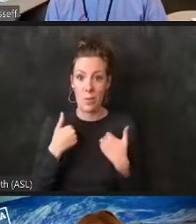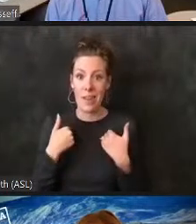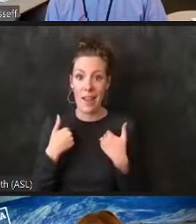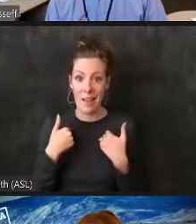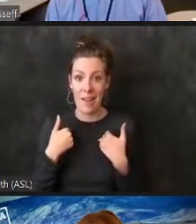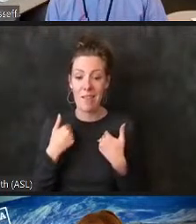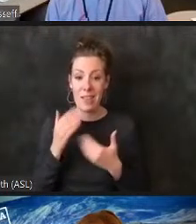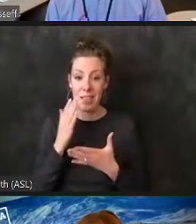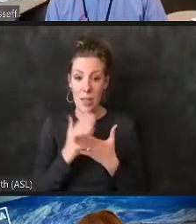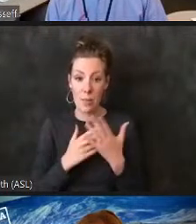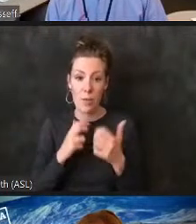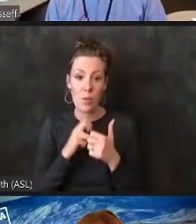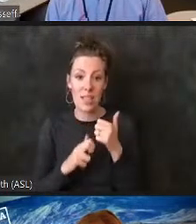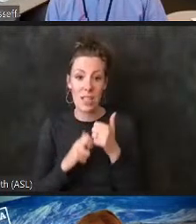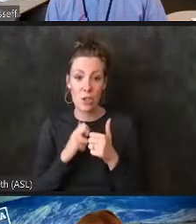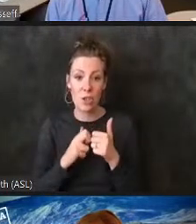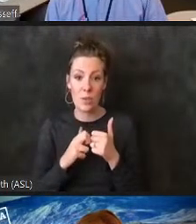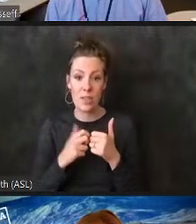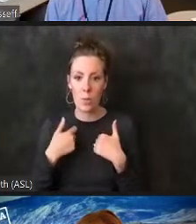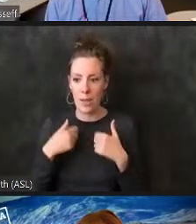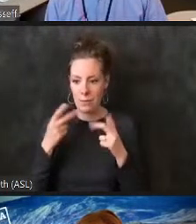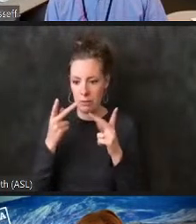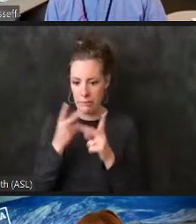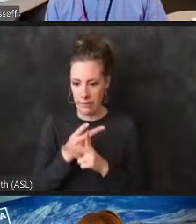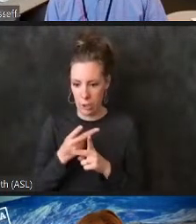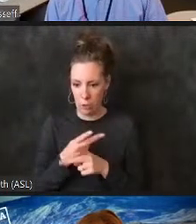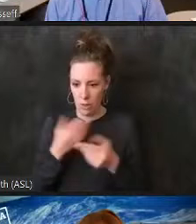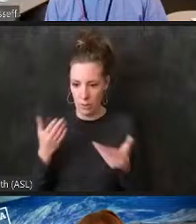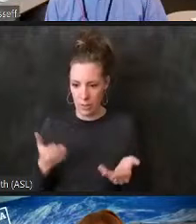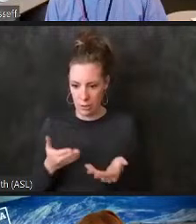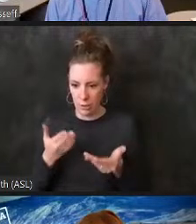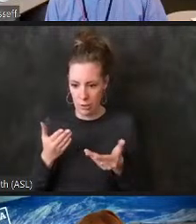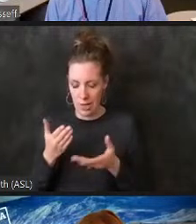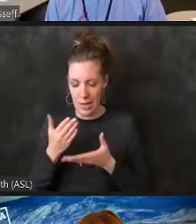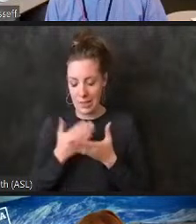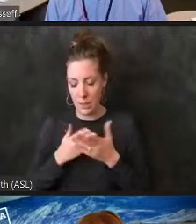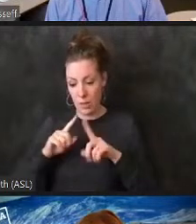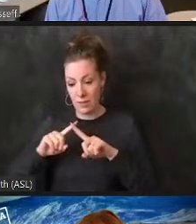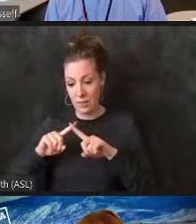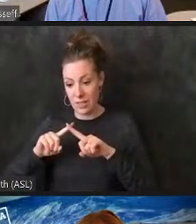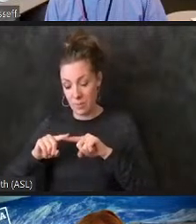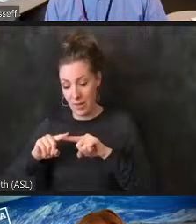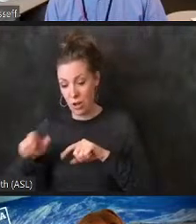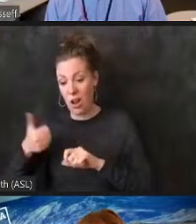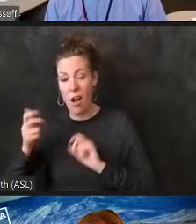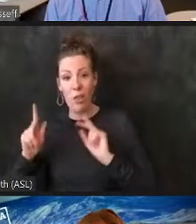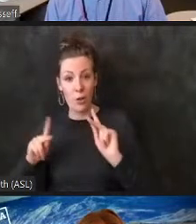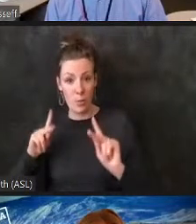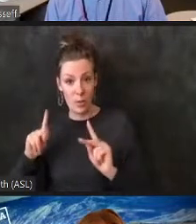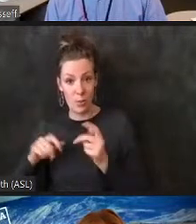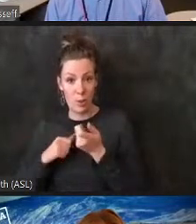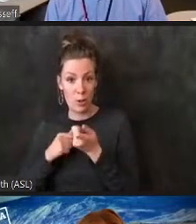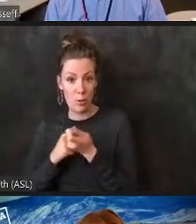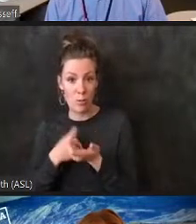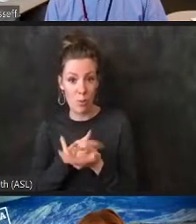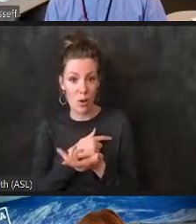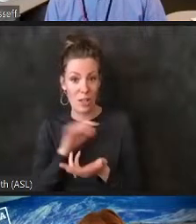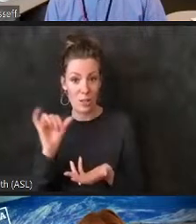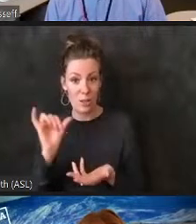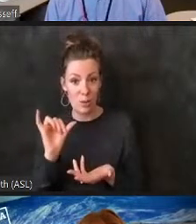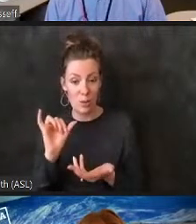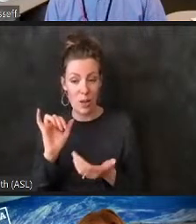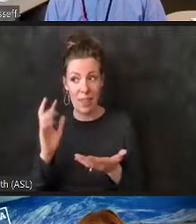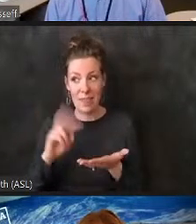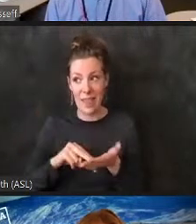estamos tratando con problemas grandes, ¿verdad? Son problemas que tenemos que tratar aquí en el condado